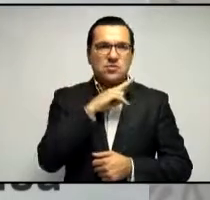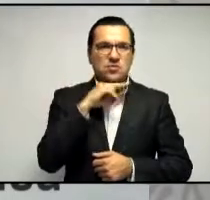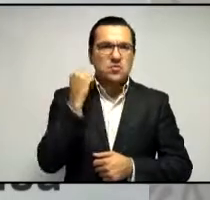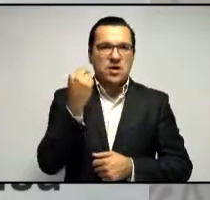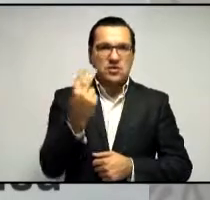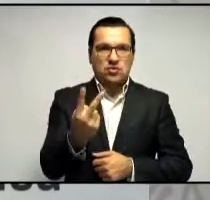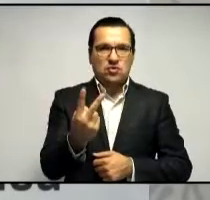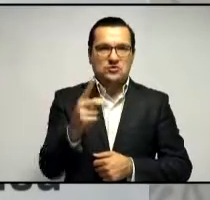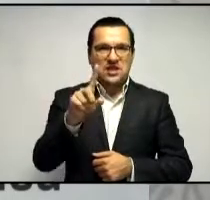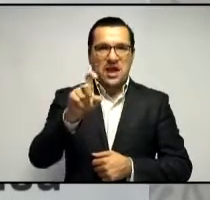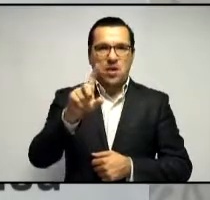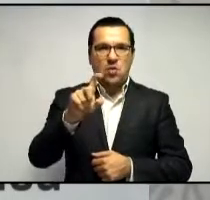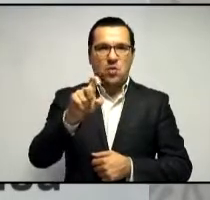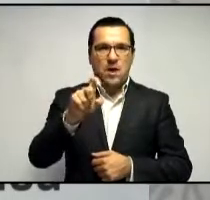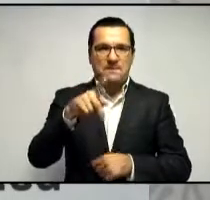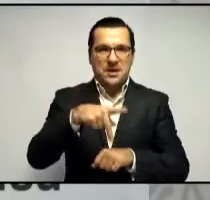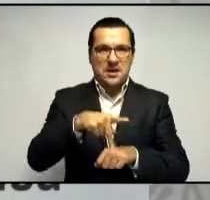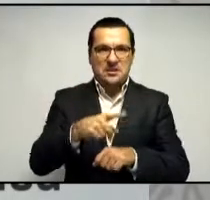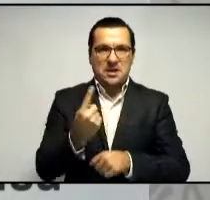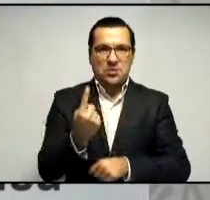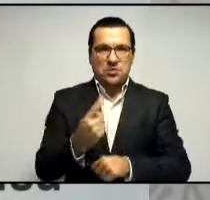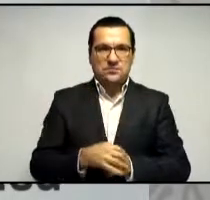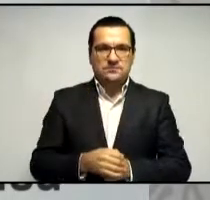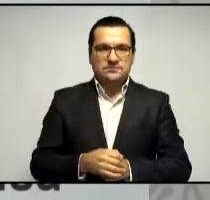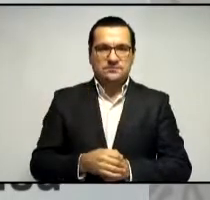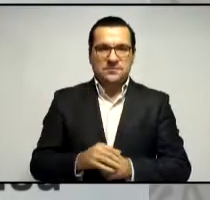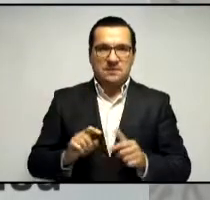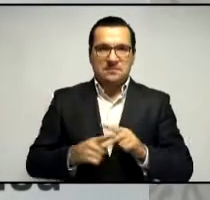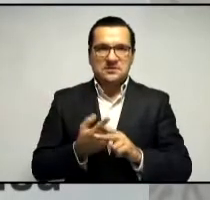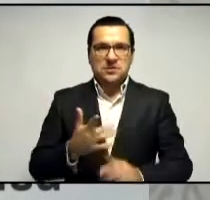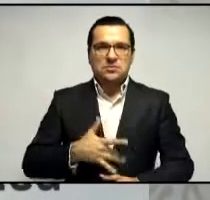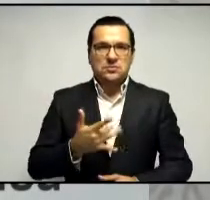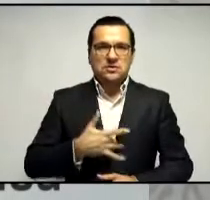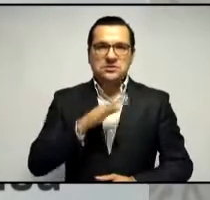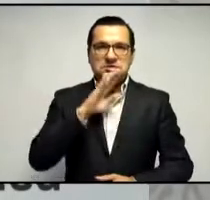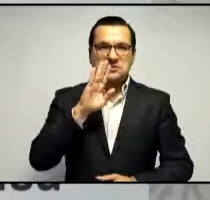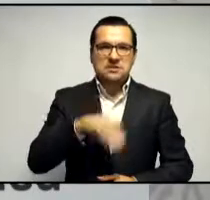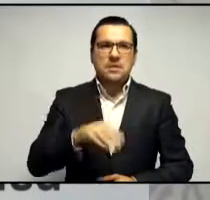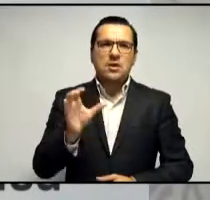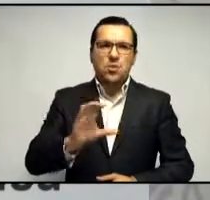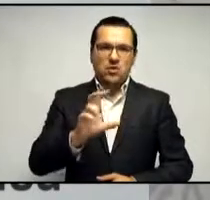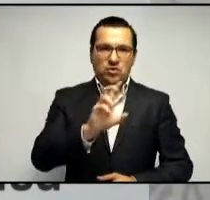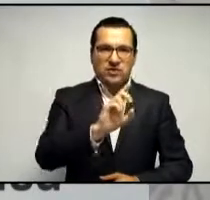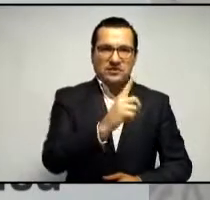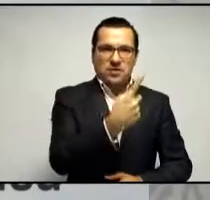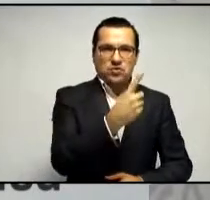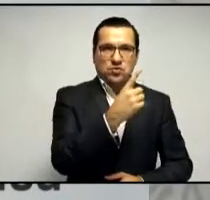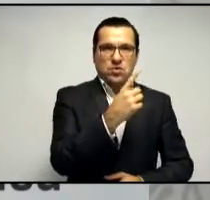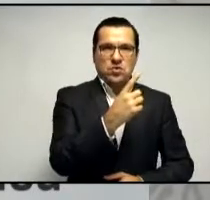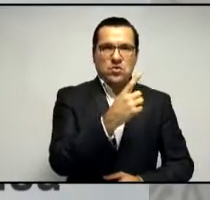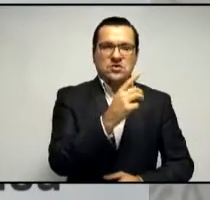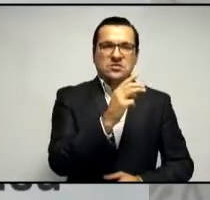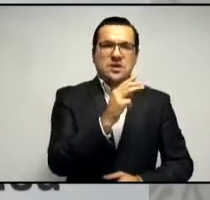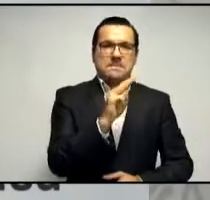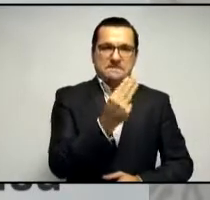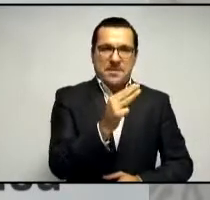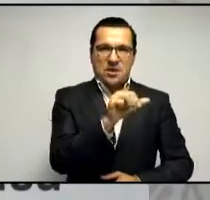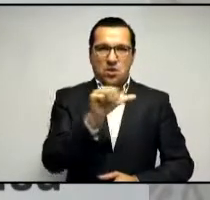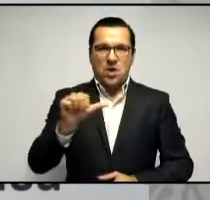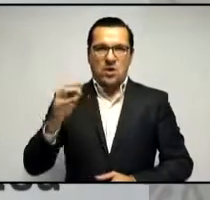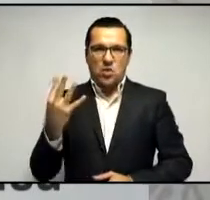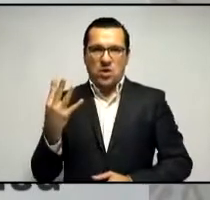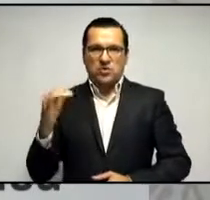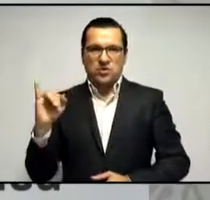2 agua prieta 1 iniciaron síntomas entre el 31 de mayo y el 4 de julio